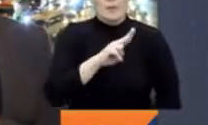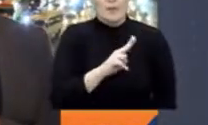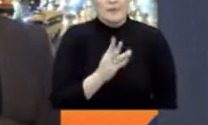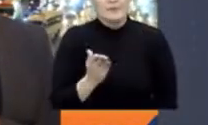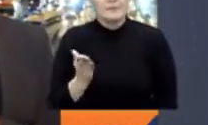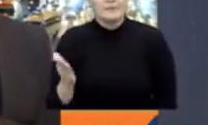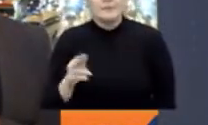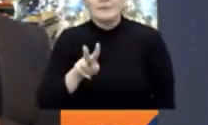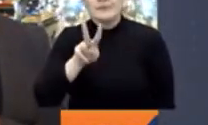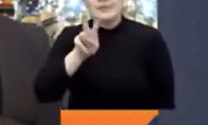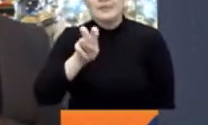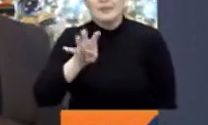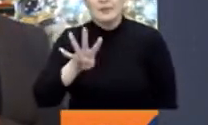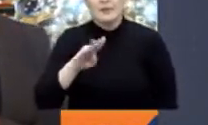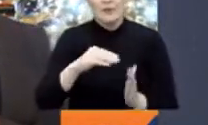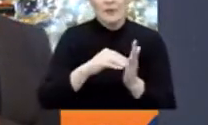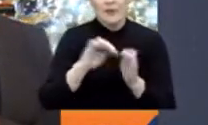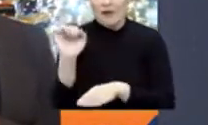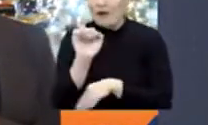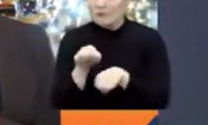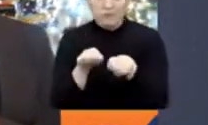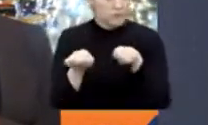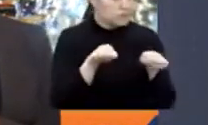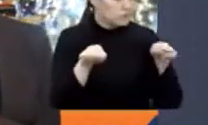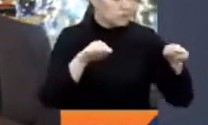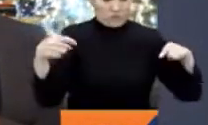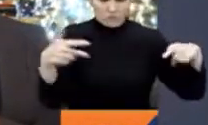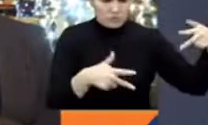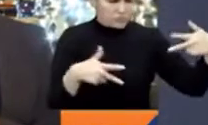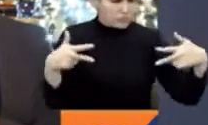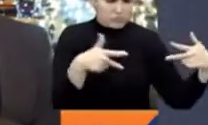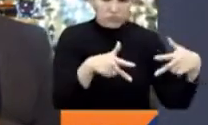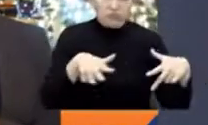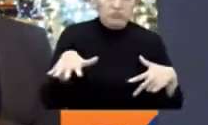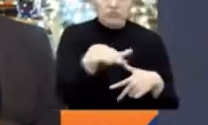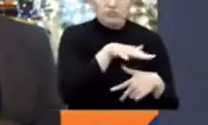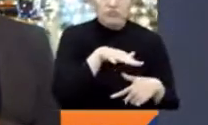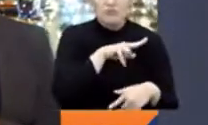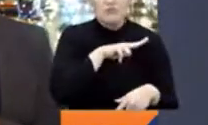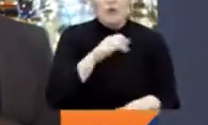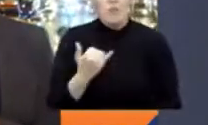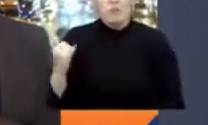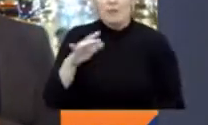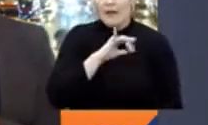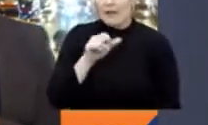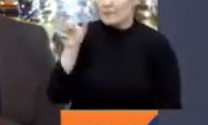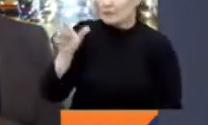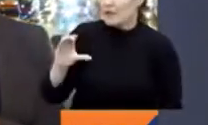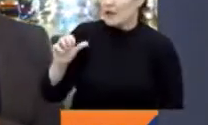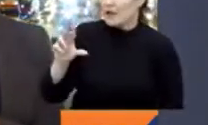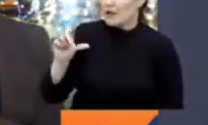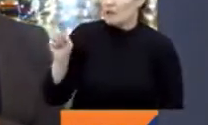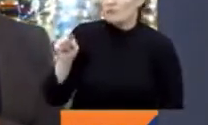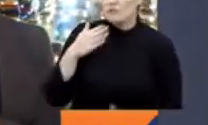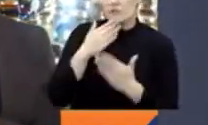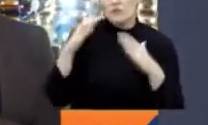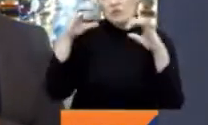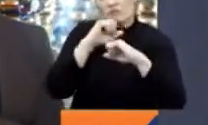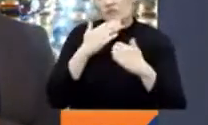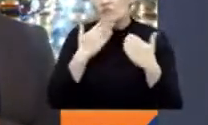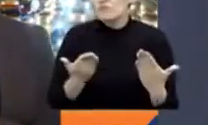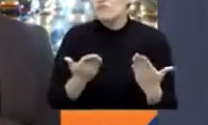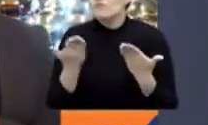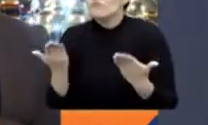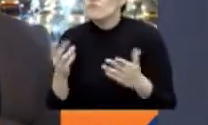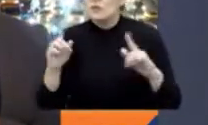más de 74 mil carros se han movilizado por esta región. Allá en Cali está Carlos Gutiérrez. Buenas noches, Carlos. ¿Cuál es el panorama